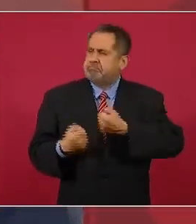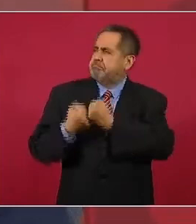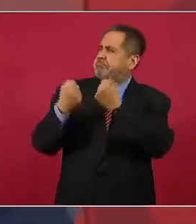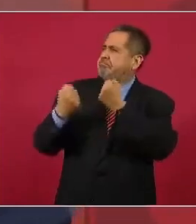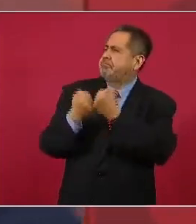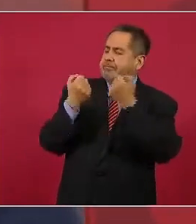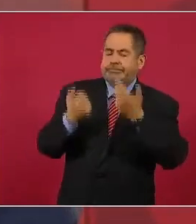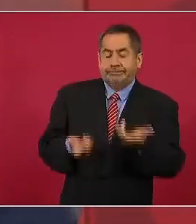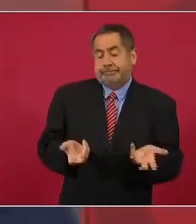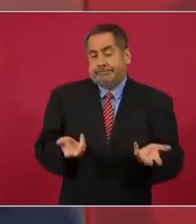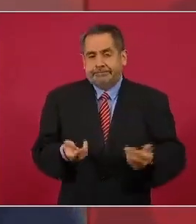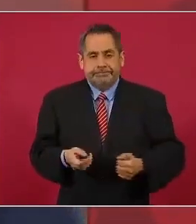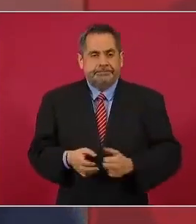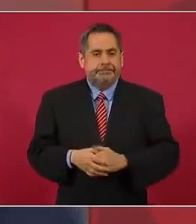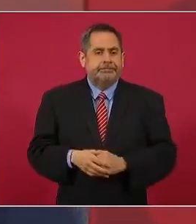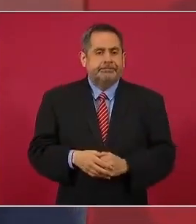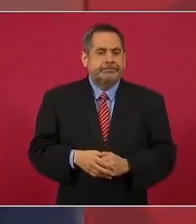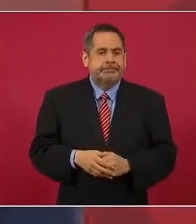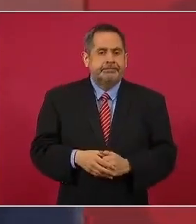Pero a ver,